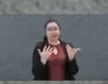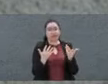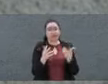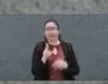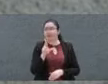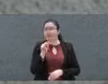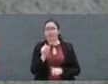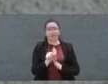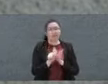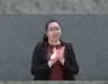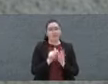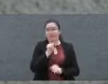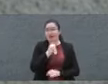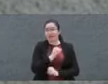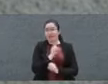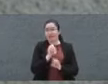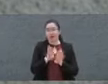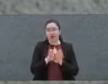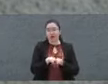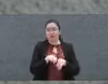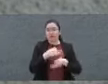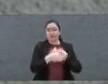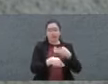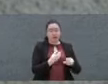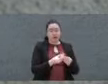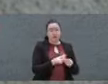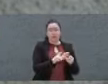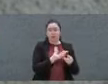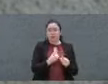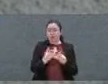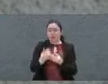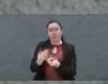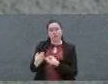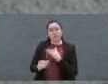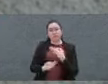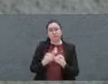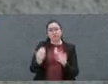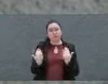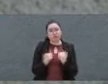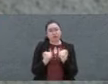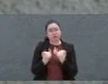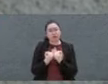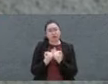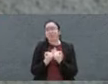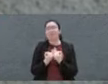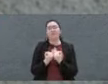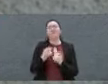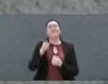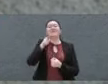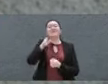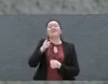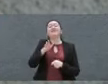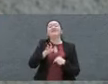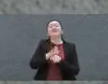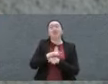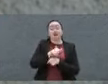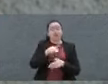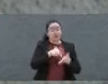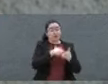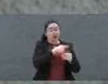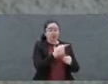donde haya una distribución de los ingresos, para que ahí donde menos hay, haya una